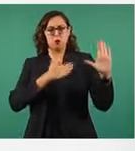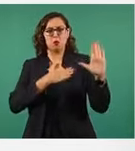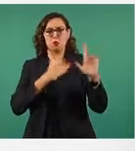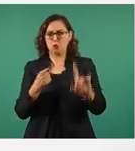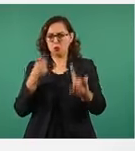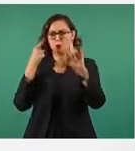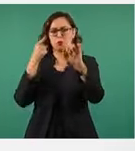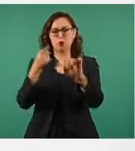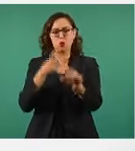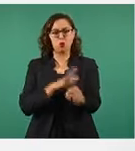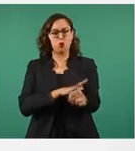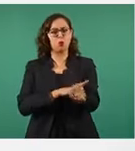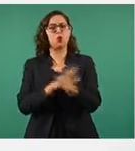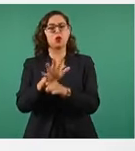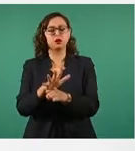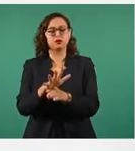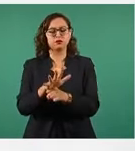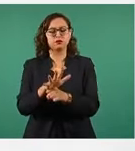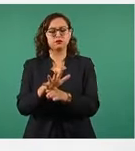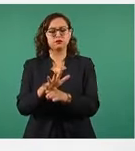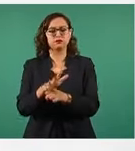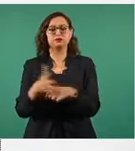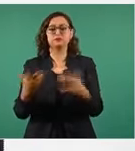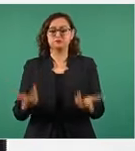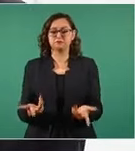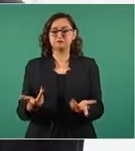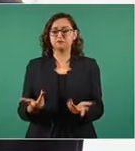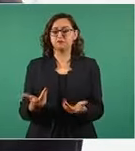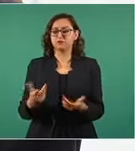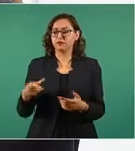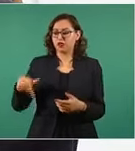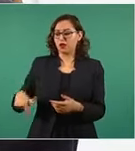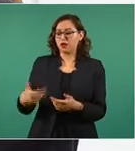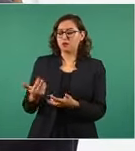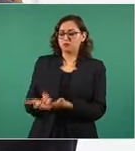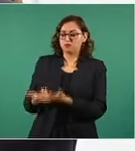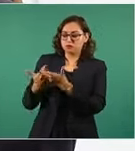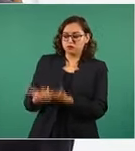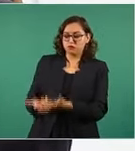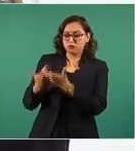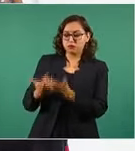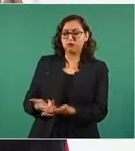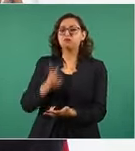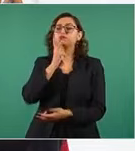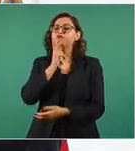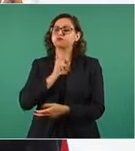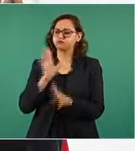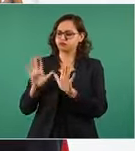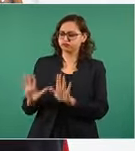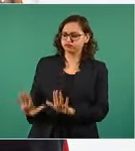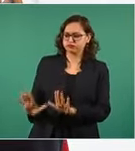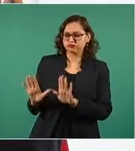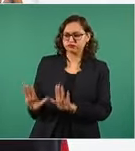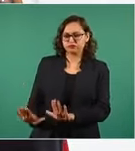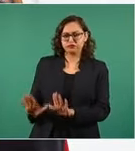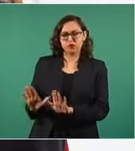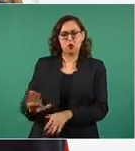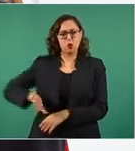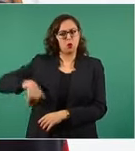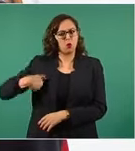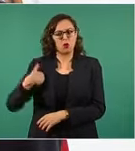reponer como norma el 100% de las reservas probadas y ayudaremos así a